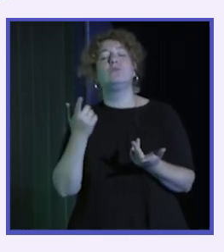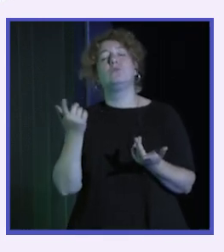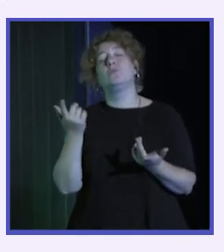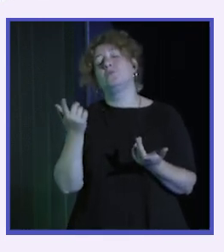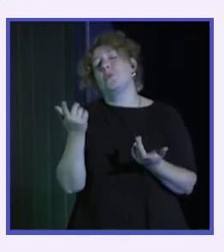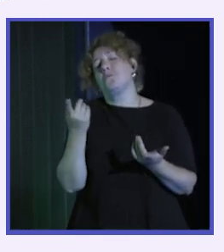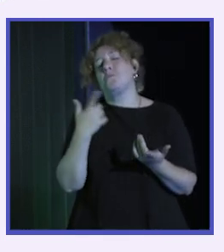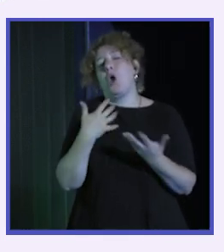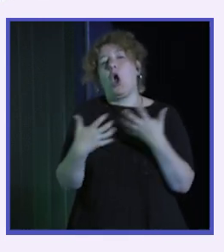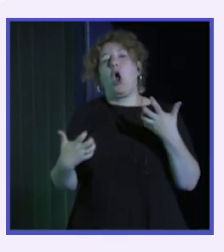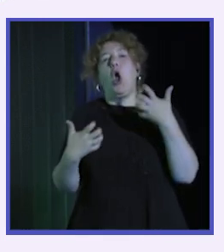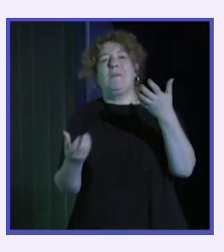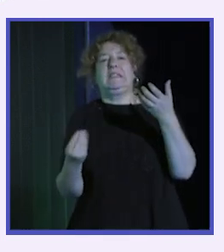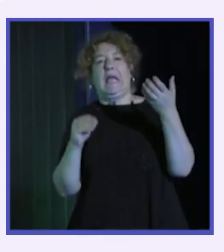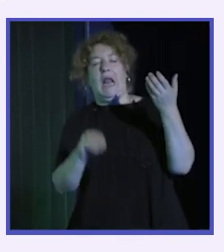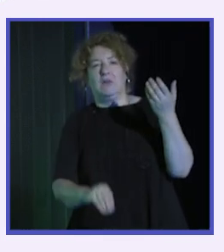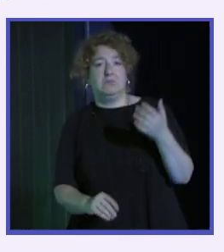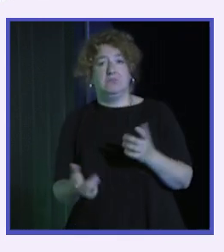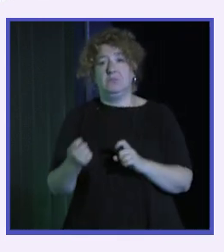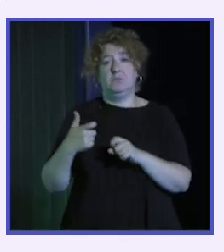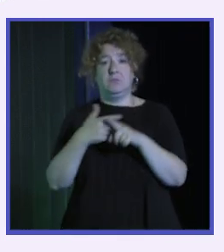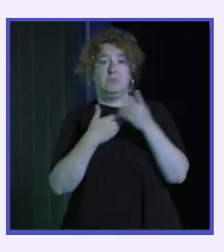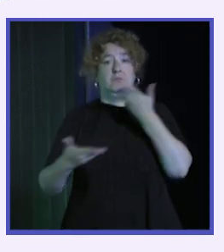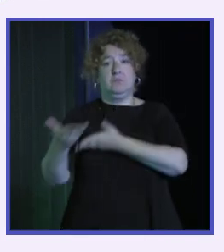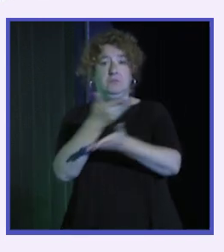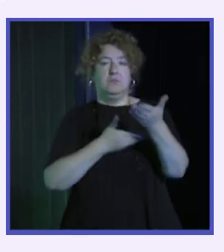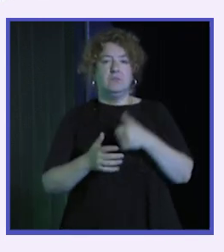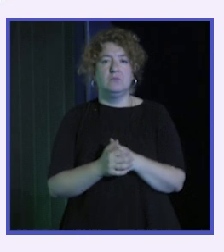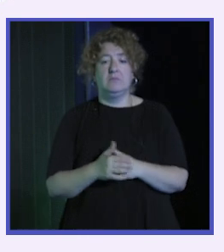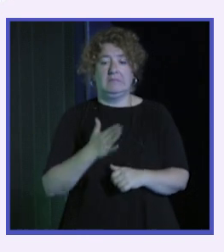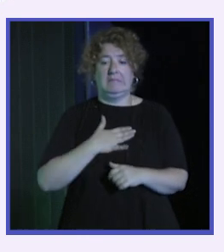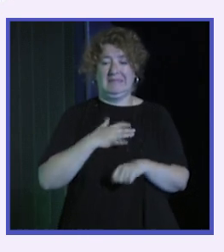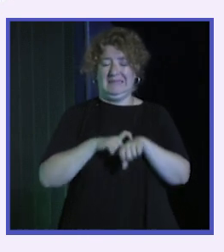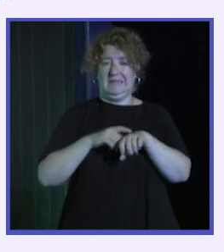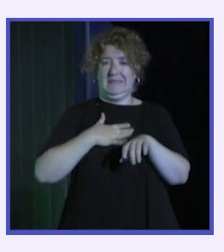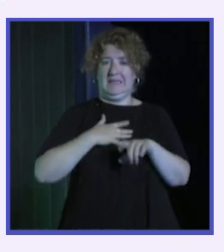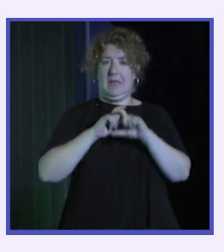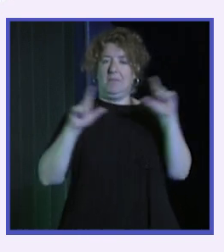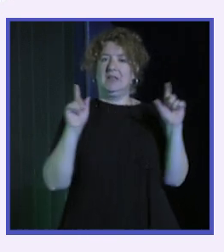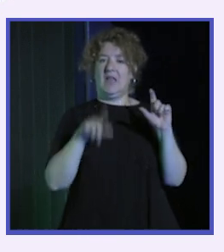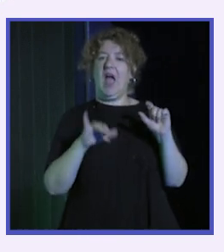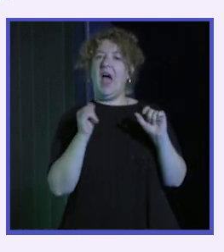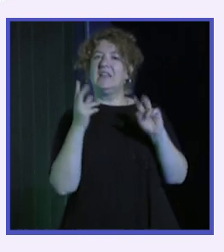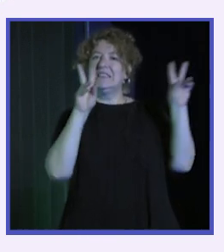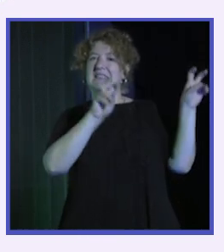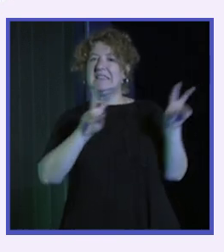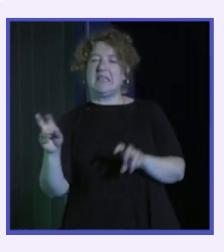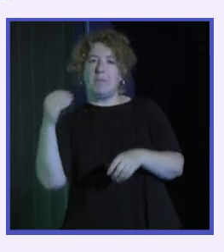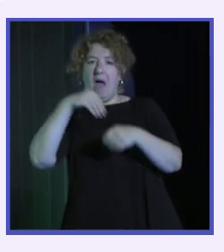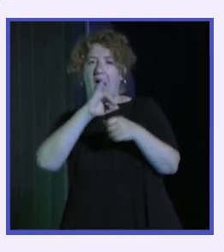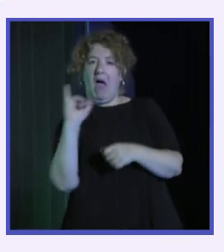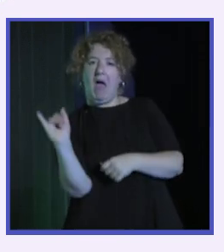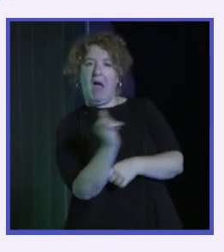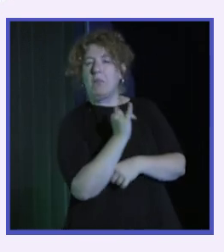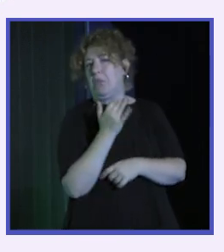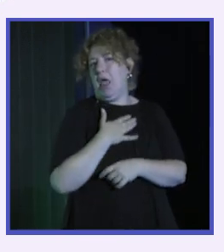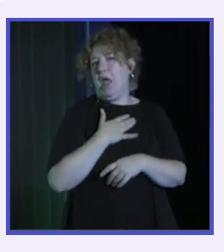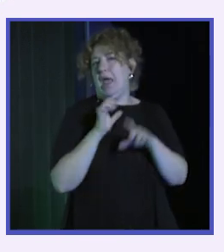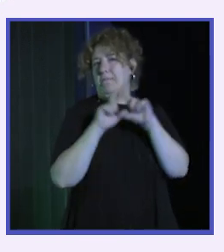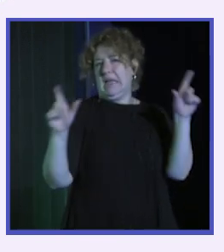comentarios. Bueno, es una forma de poder compartir prompts propios de tu empresa y tener tu propio catálogo de prompts para tu